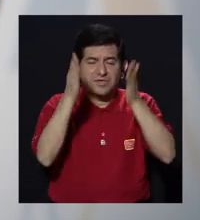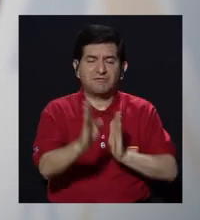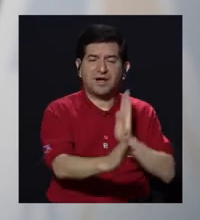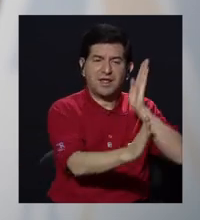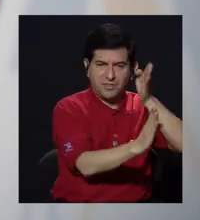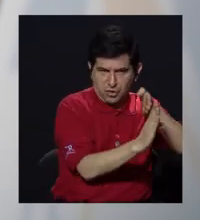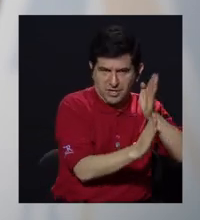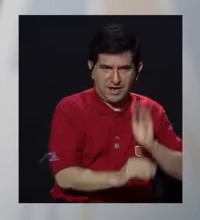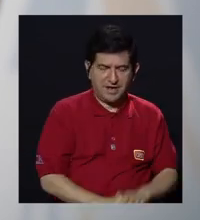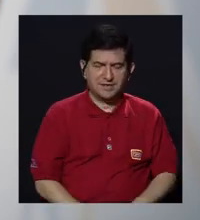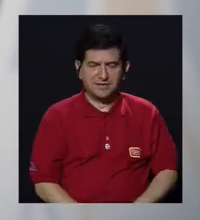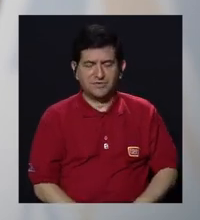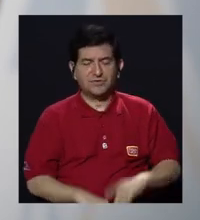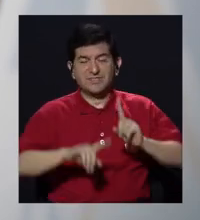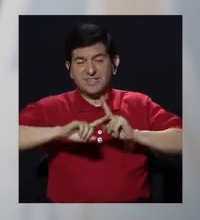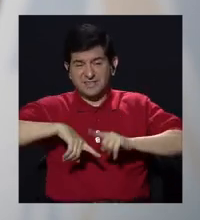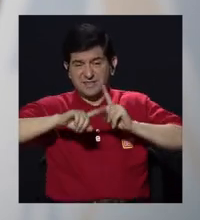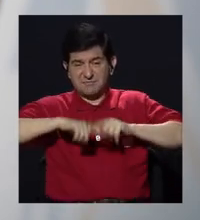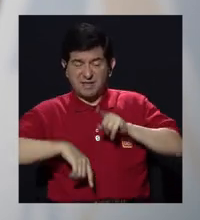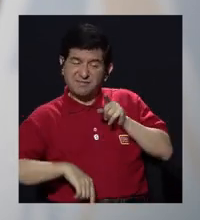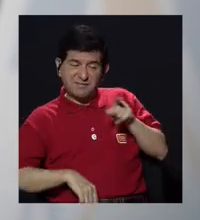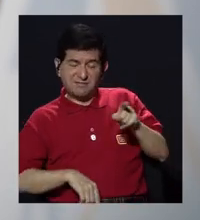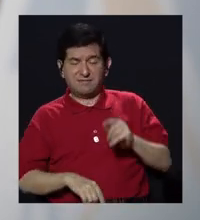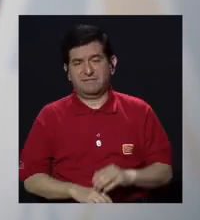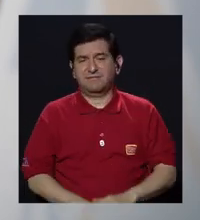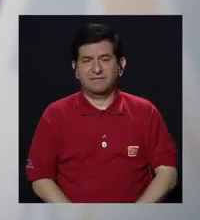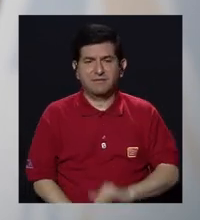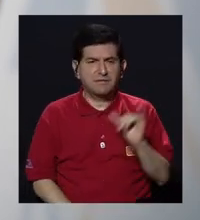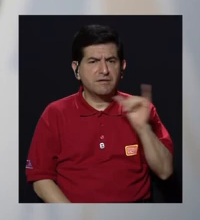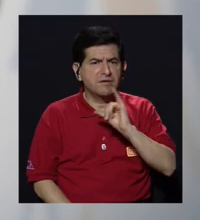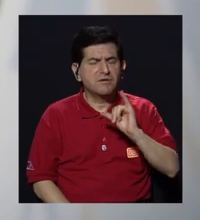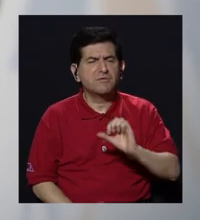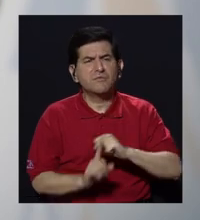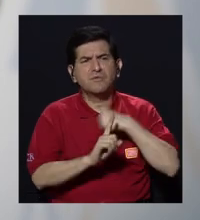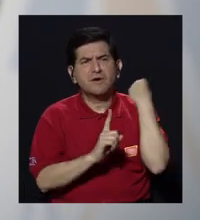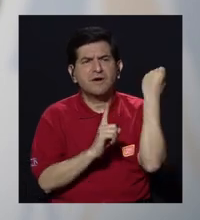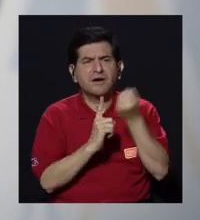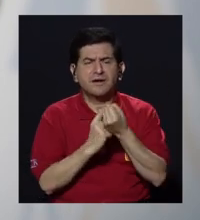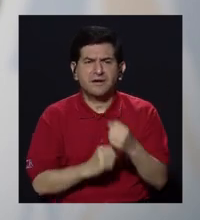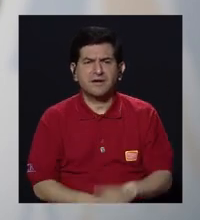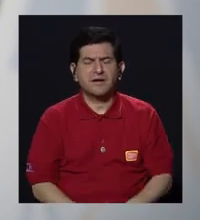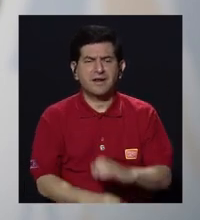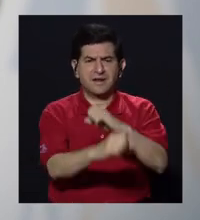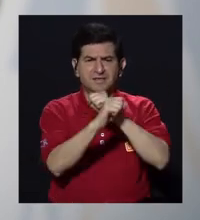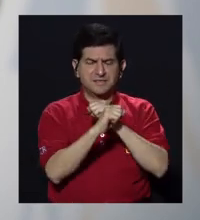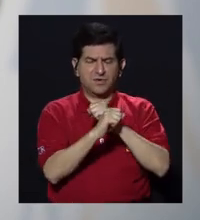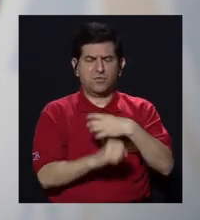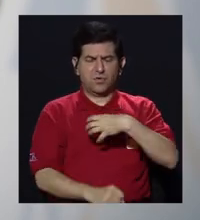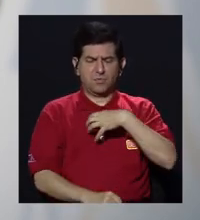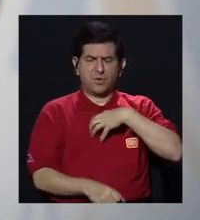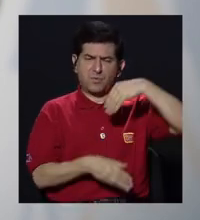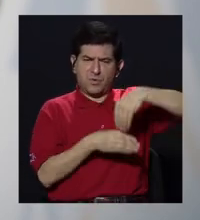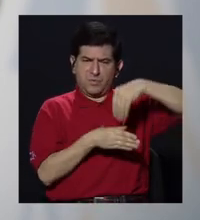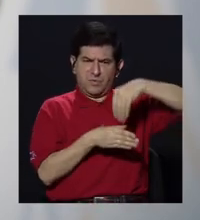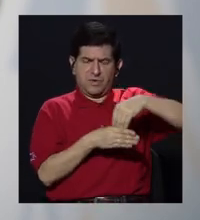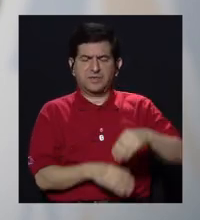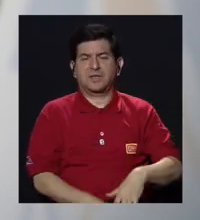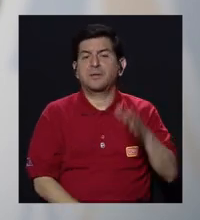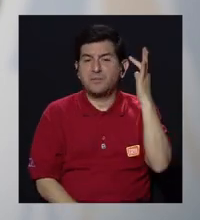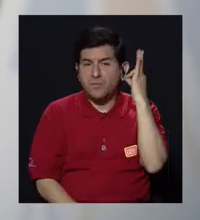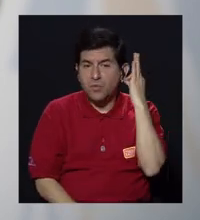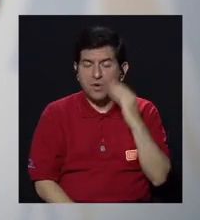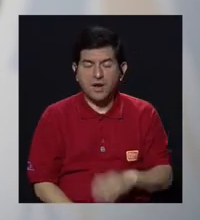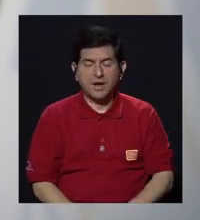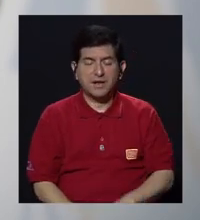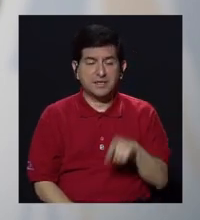trabajador directo, ¿verdad? Como dependiente directo. Tenemos también, por ejemplo, el seguro por cuenta propia. En el caso de